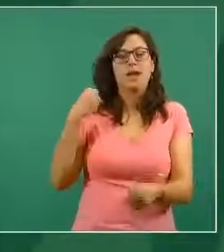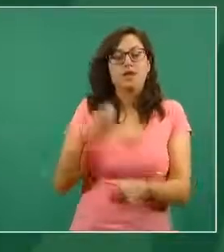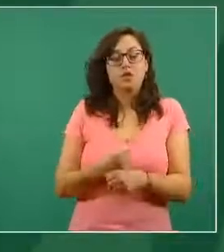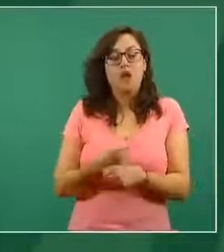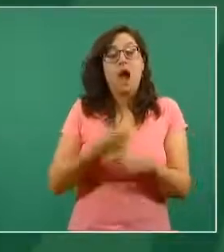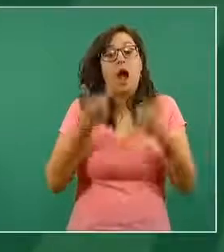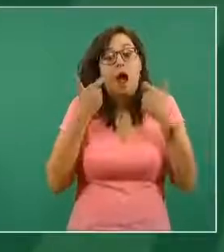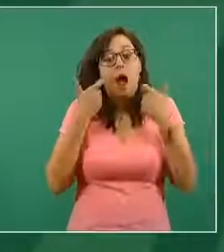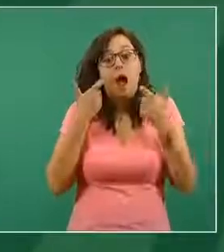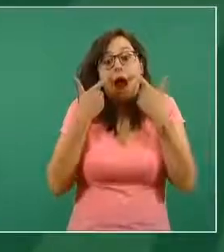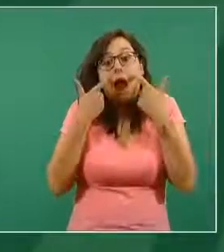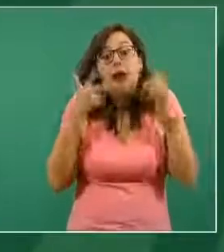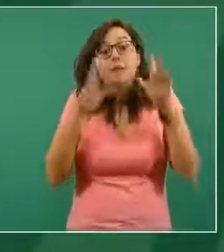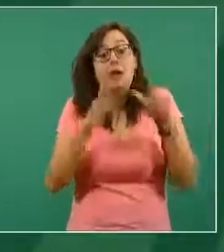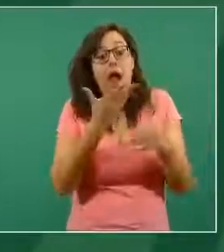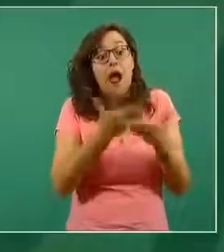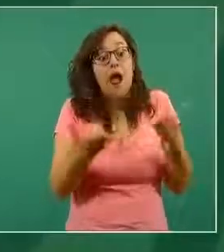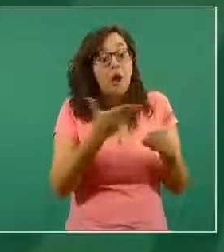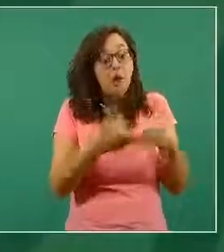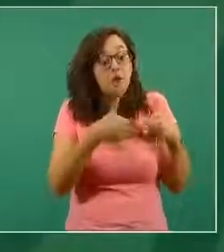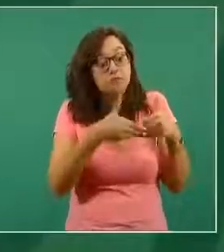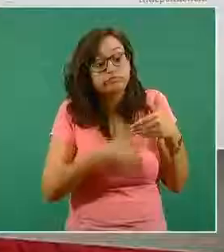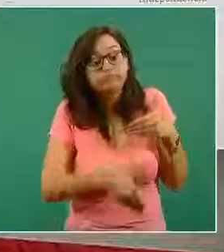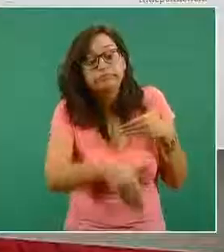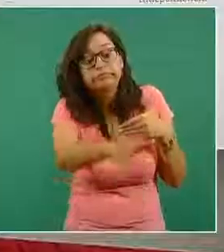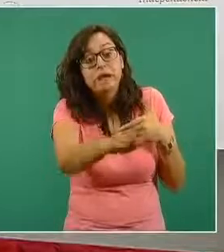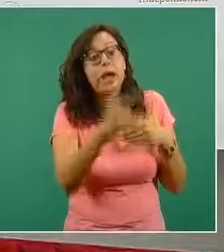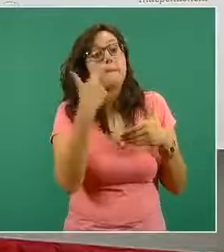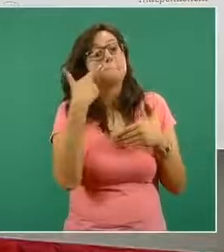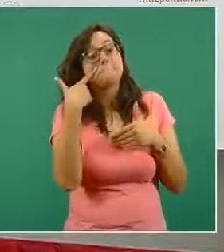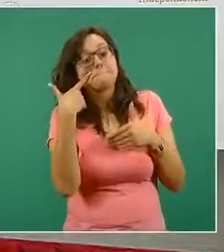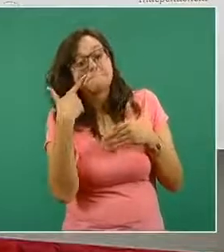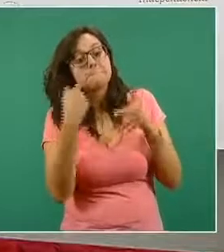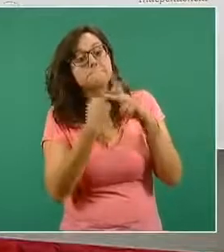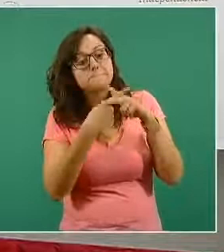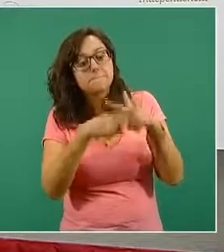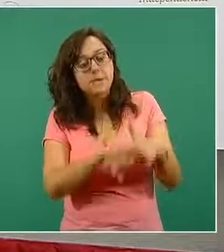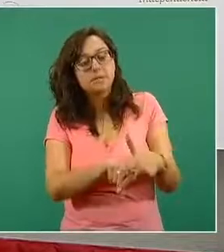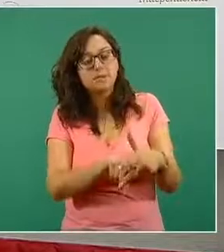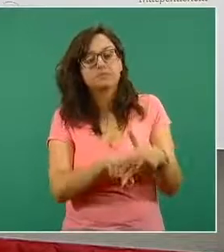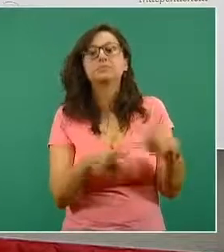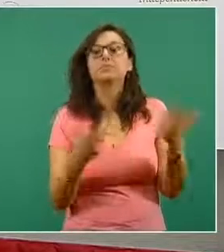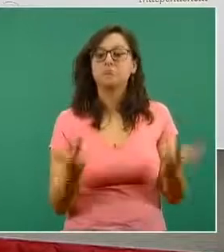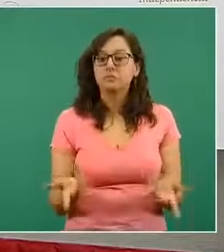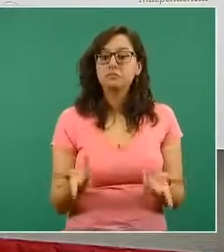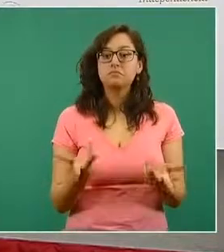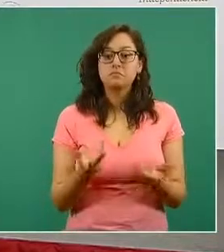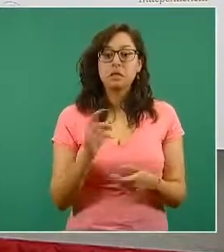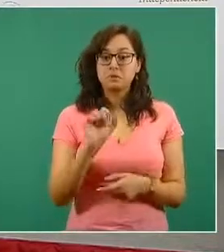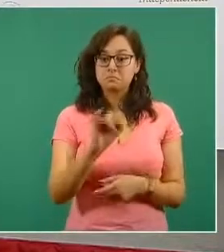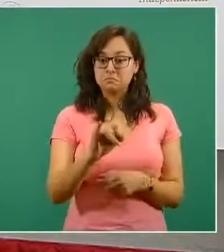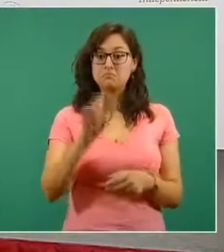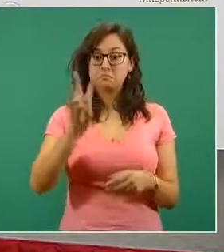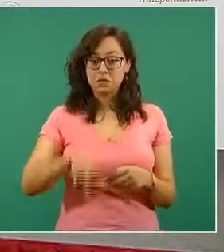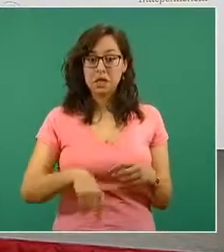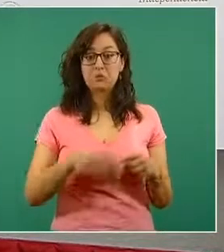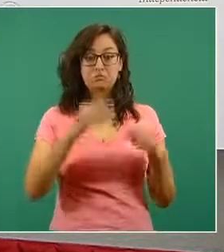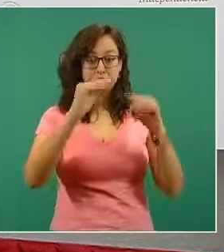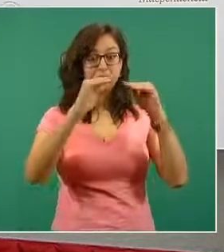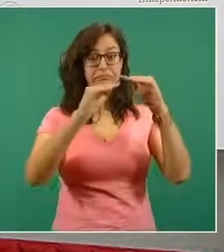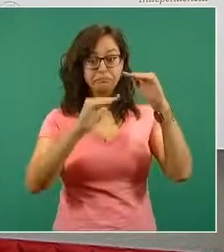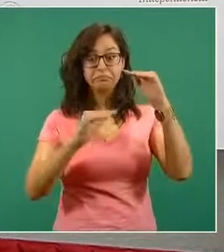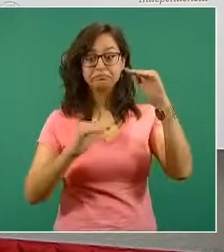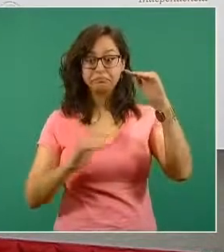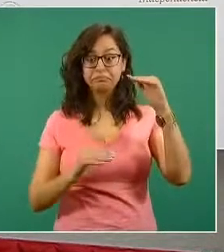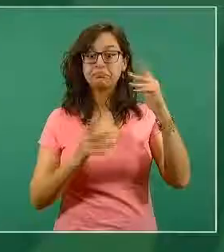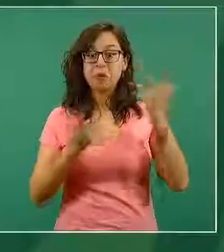empezar la temporada de calor. Se empató justo con la disminución de la segunda oleada y pues obviamente